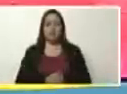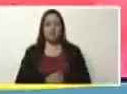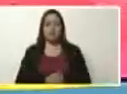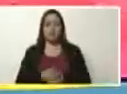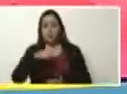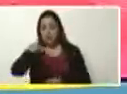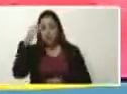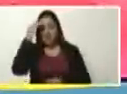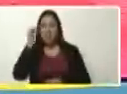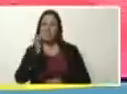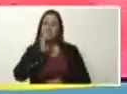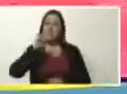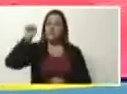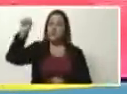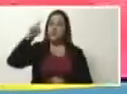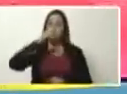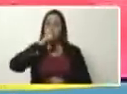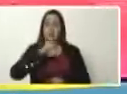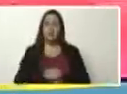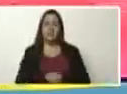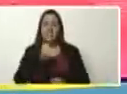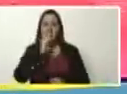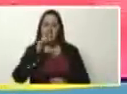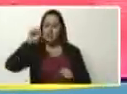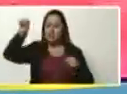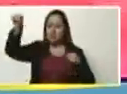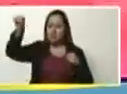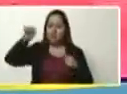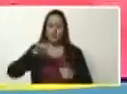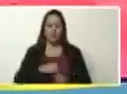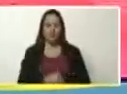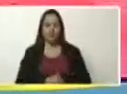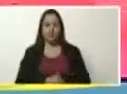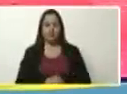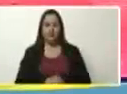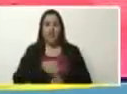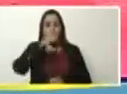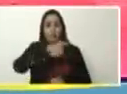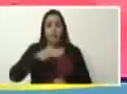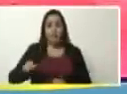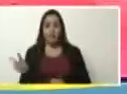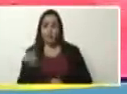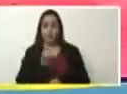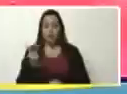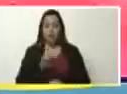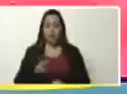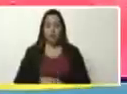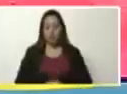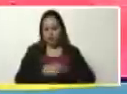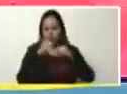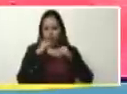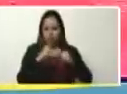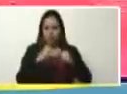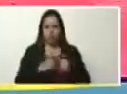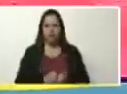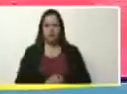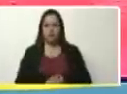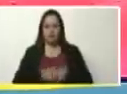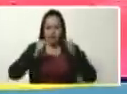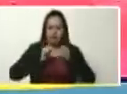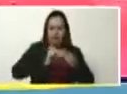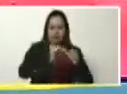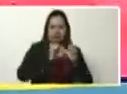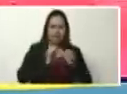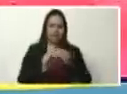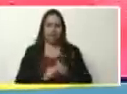quién es Superbigote? ¿Ustedes saben quién es el superhéroe? El pueblo de Venezuela, heroico,